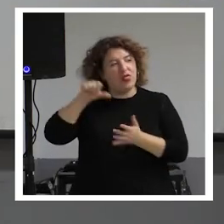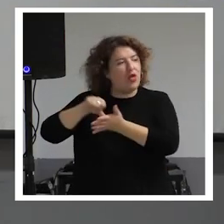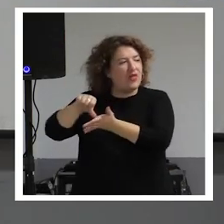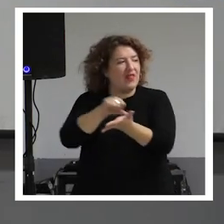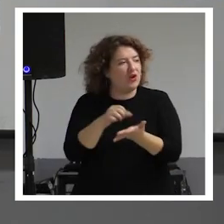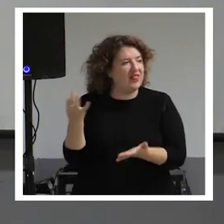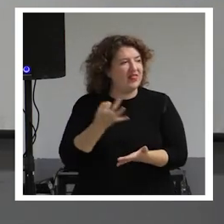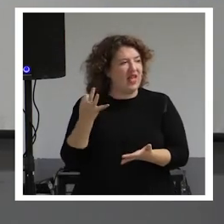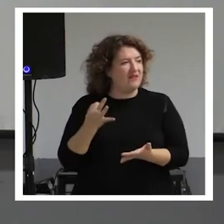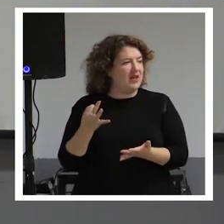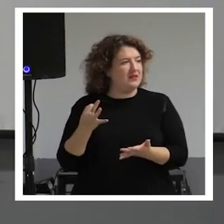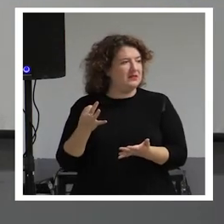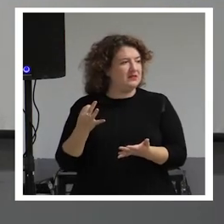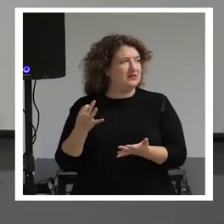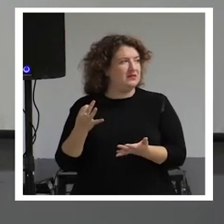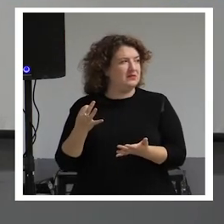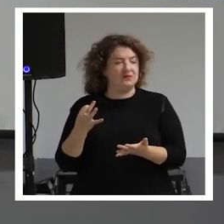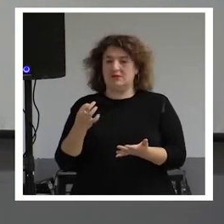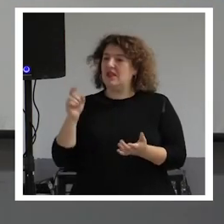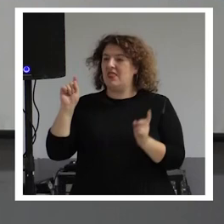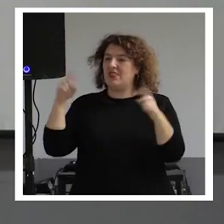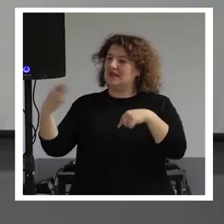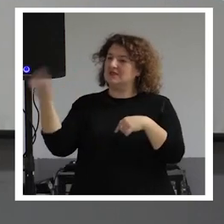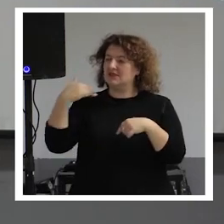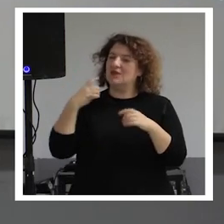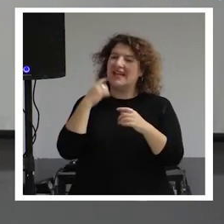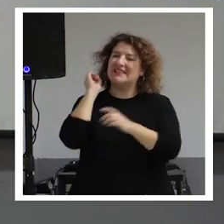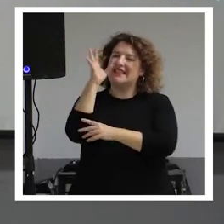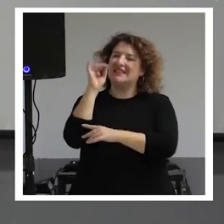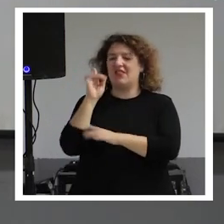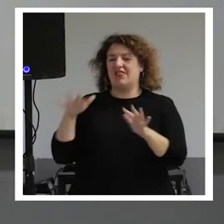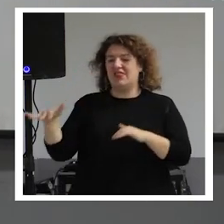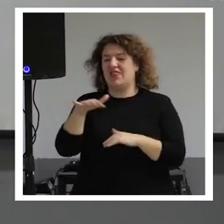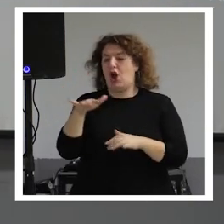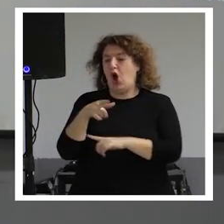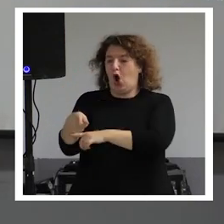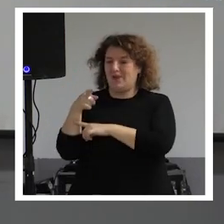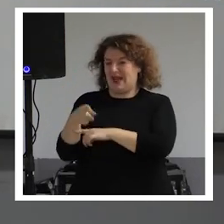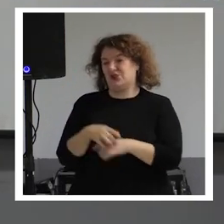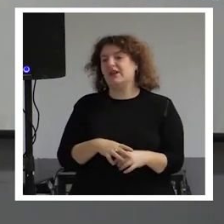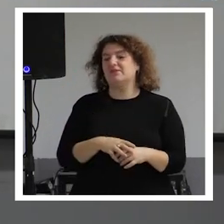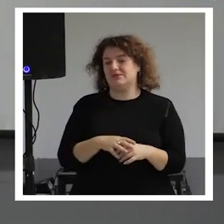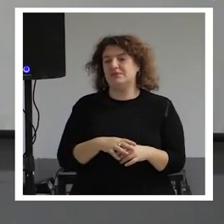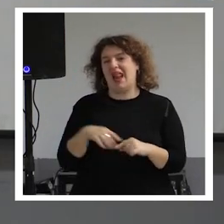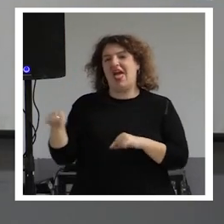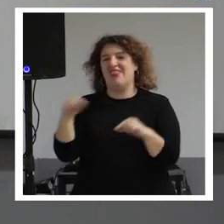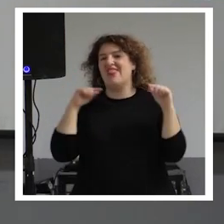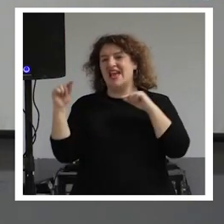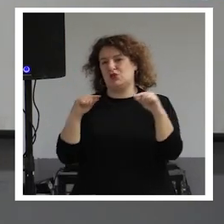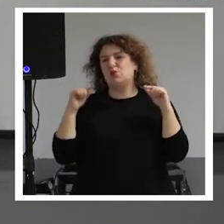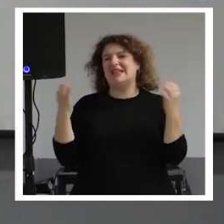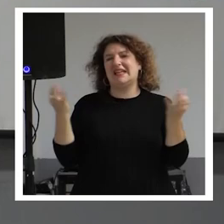donde dentro del reglamento de la Constituyente se establecía la Facultad de los cabildos ciudadanos de citar